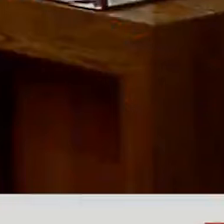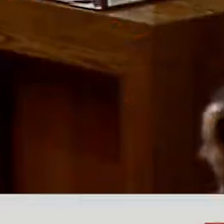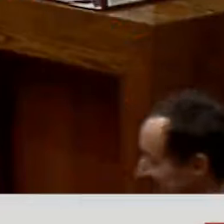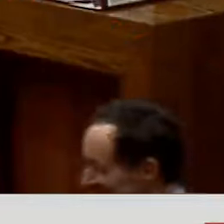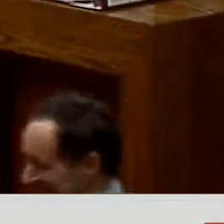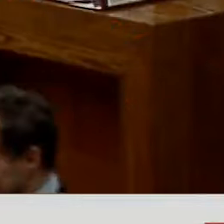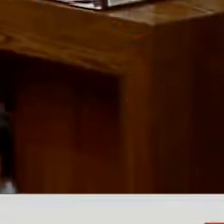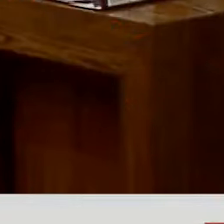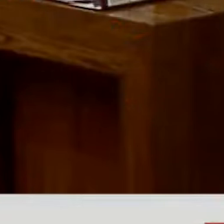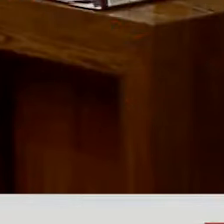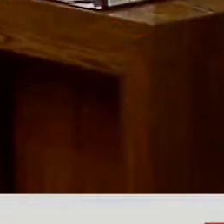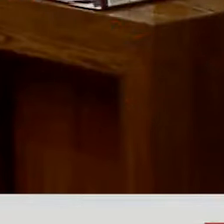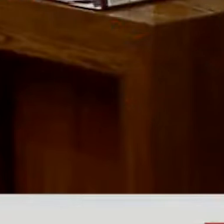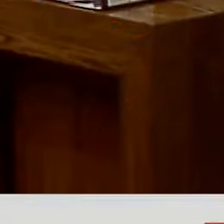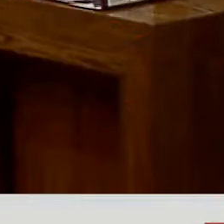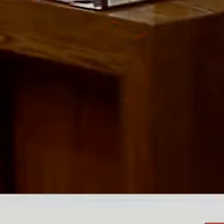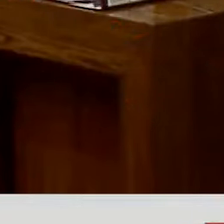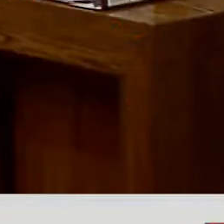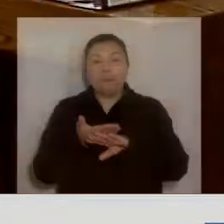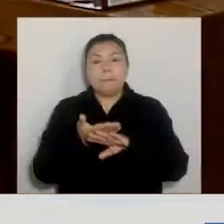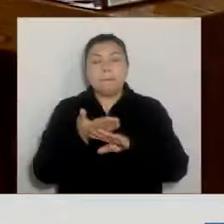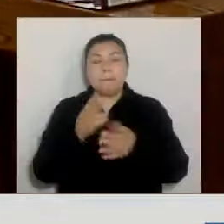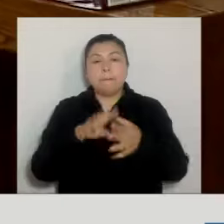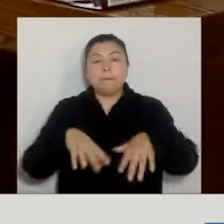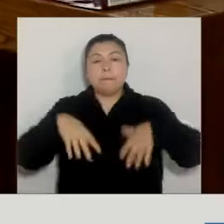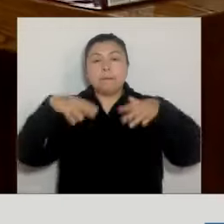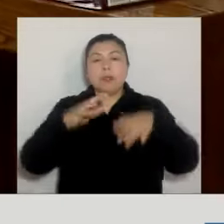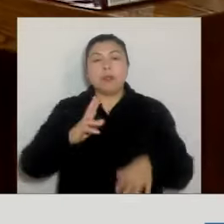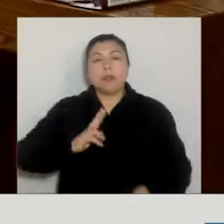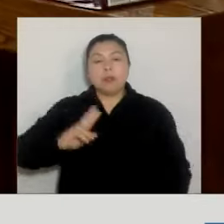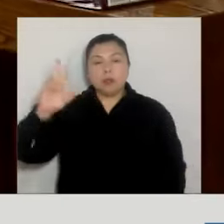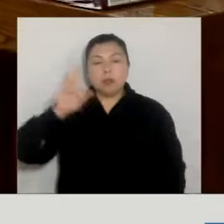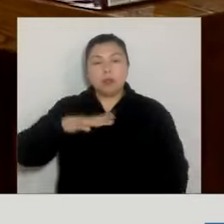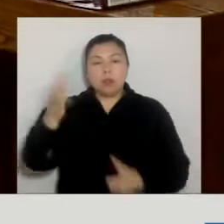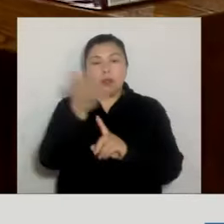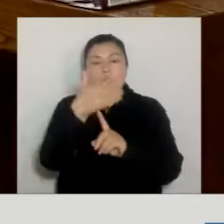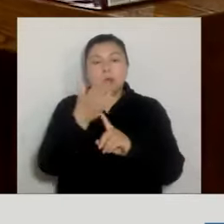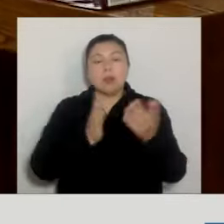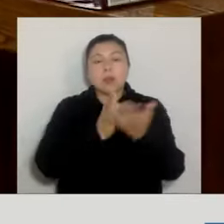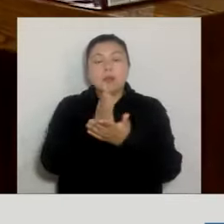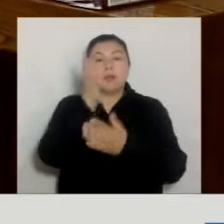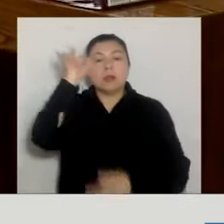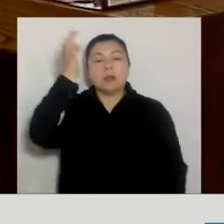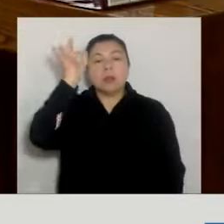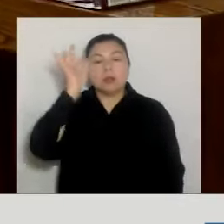Les pedimos ponerse de pie en nombre de Dios y de la patria se abre la